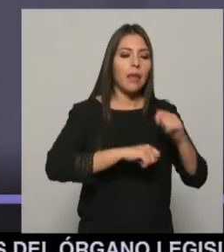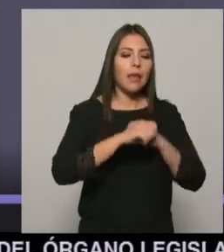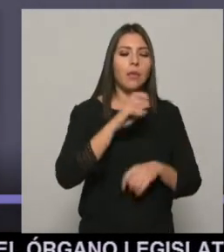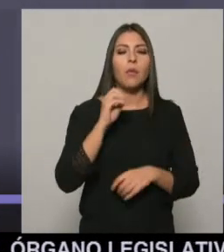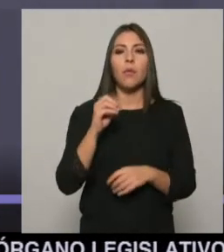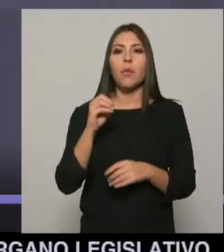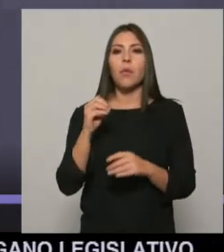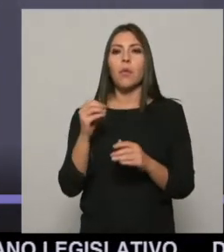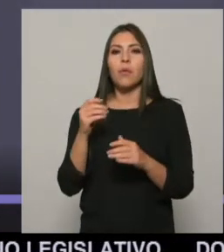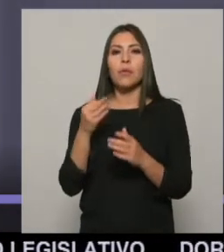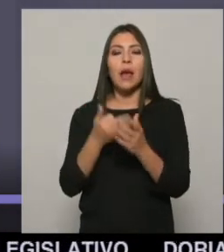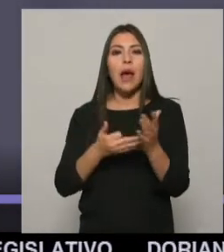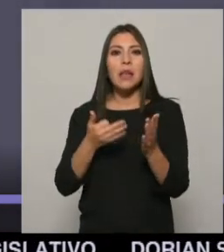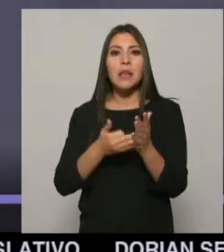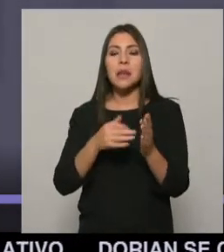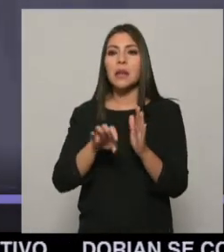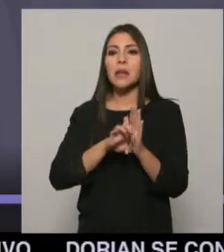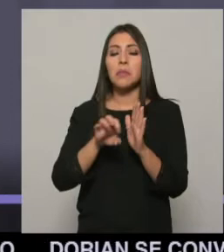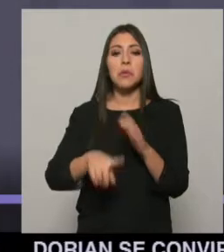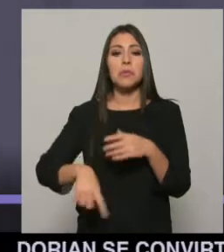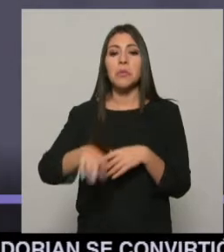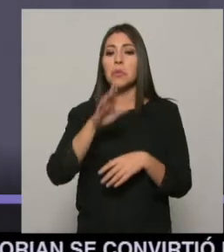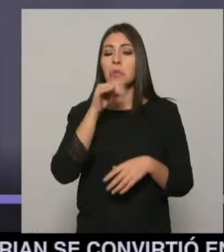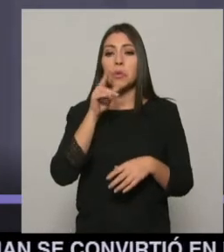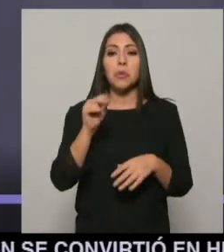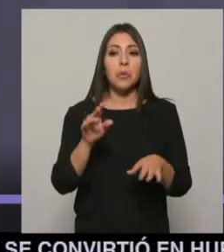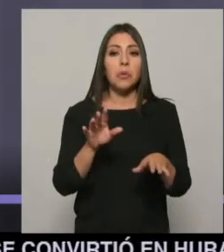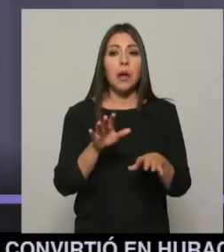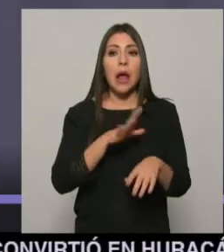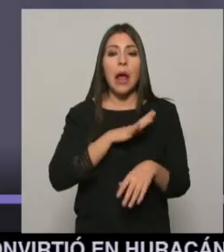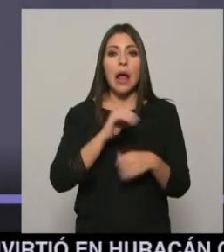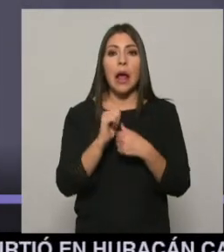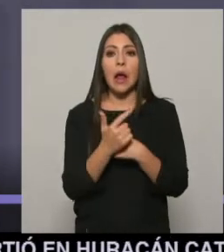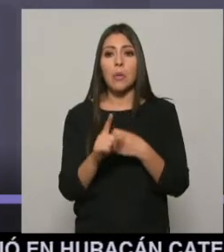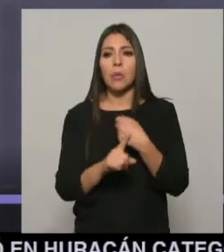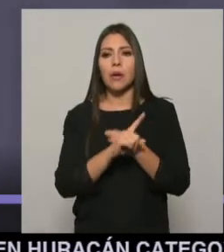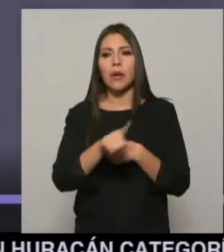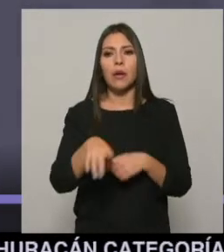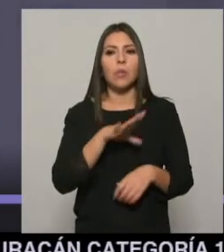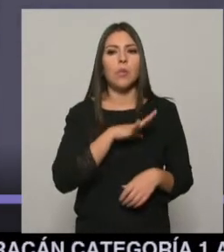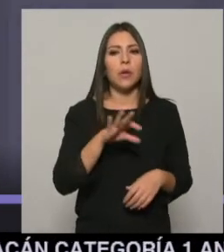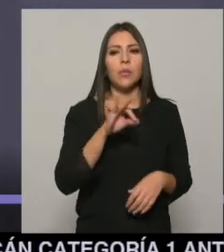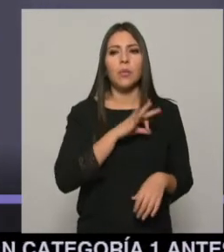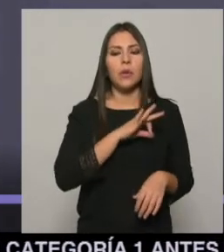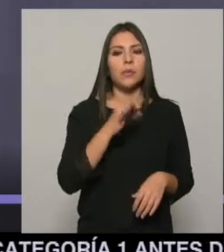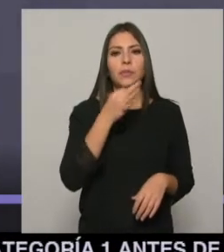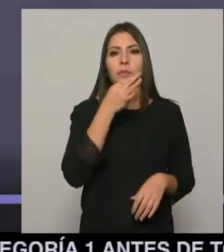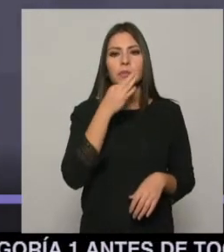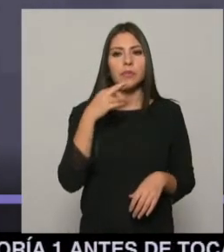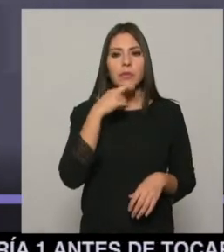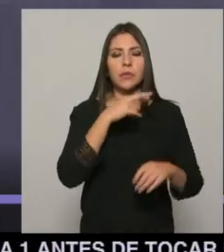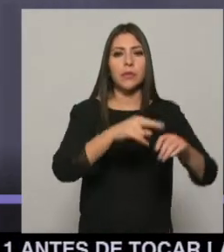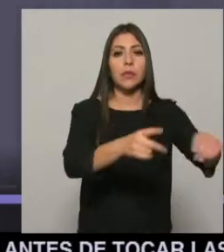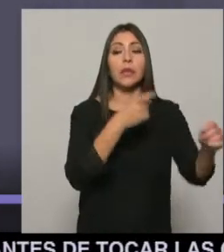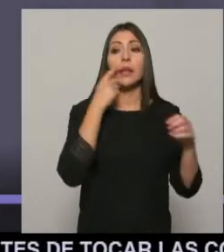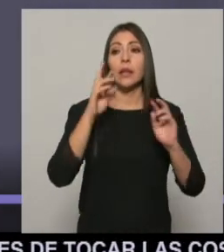no está generando impacto, tenga prácticamente de manera inmediata. No voy a decir reconocimiento de derechos adquiridos